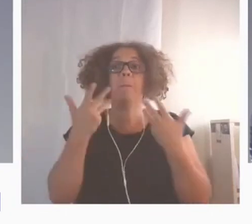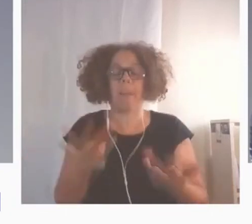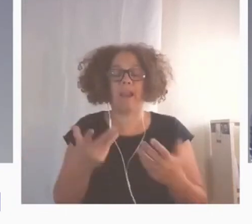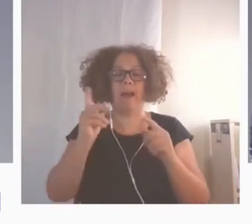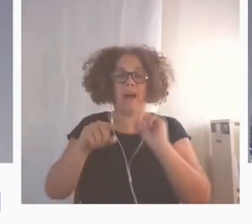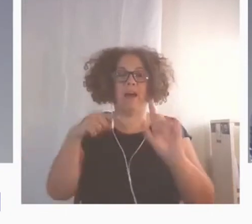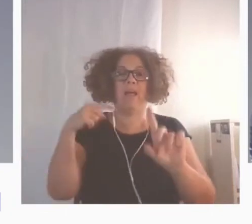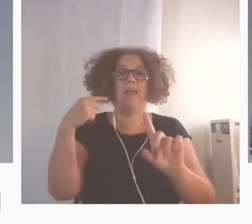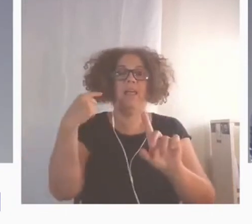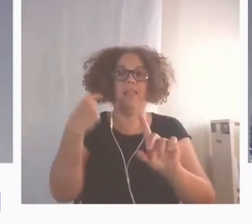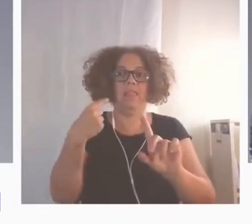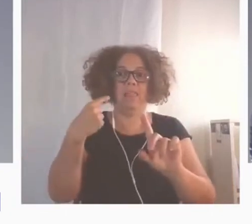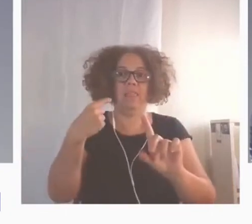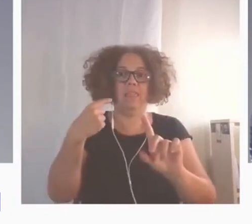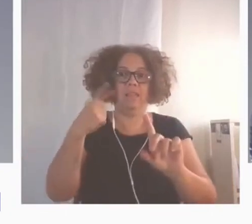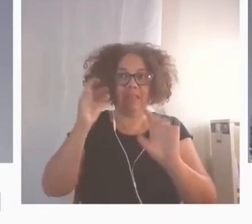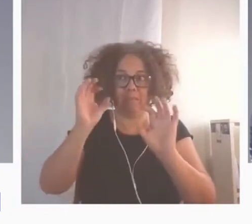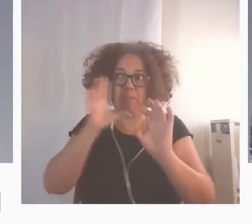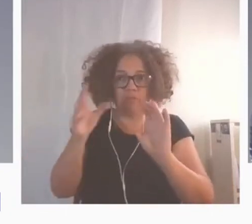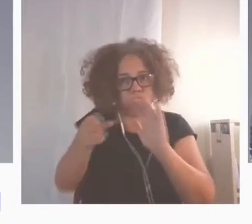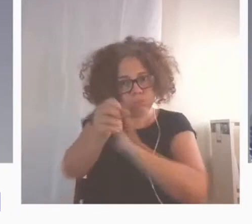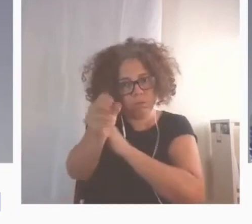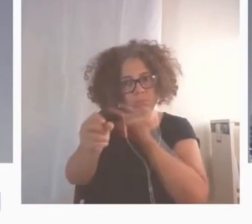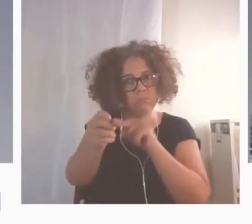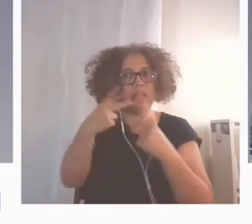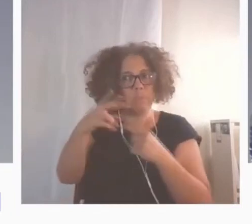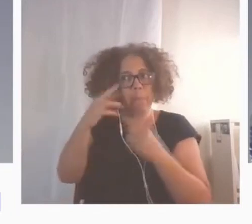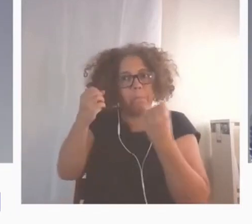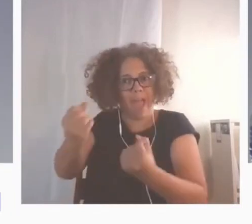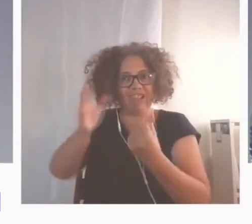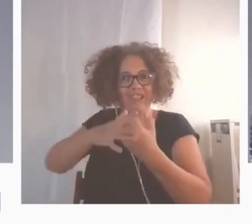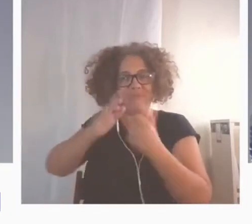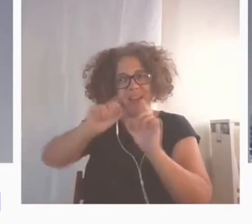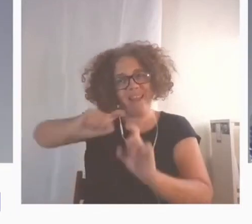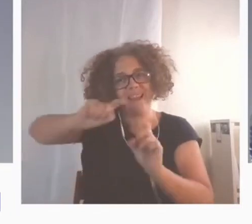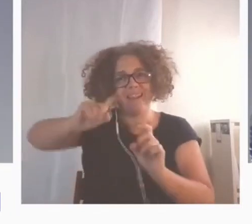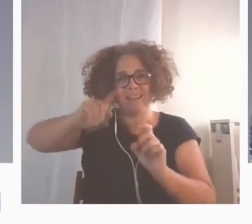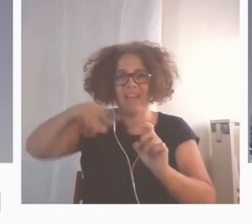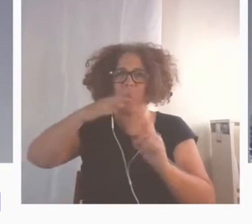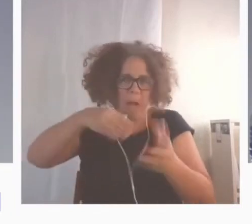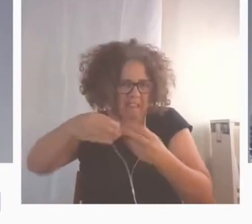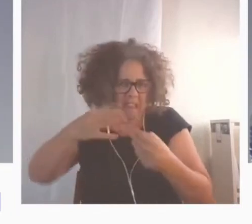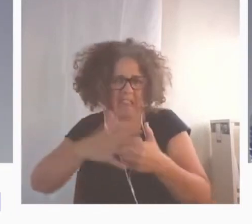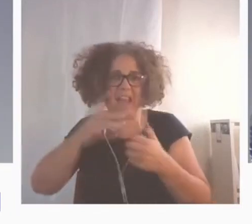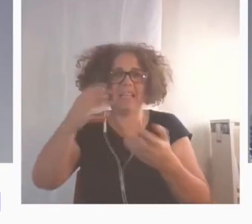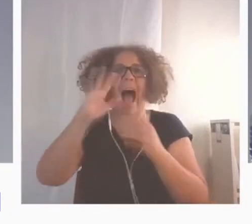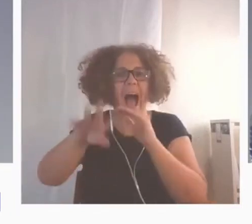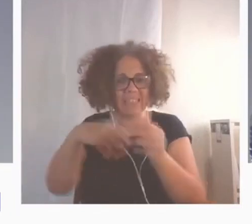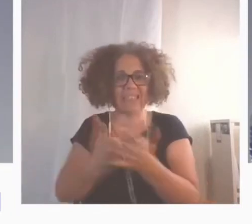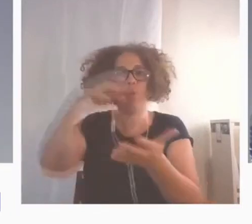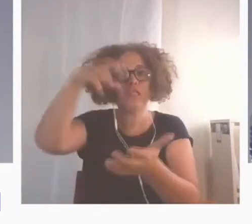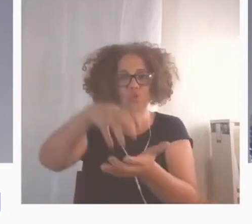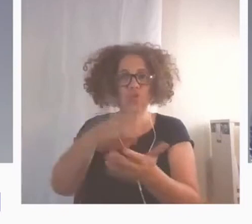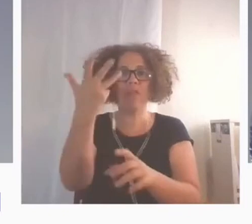con gente que es experta en esa área y dando contacto con todos los materiales. Creamos un estudio, damos